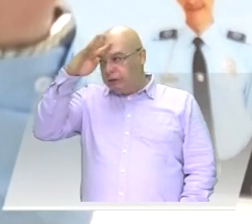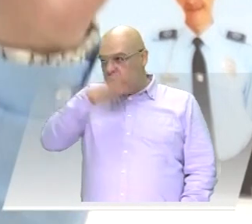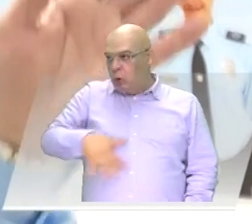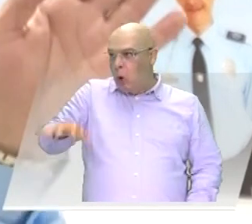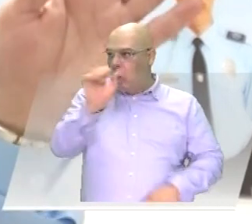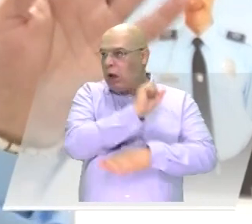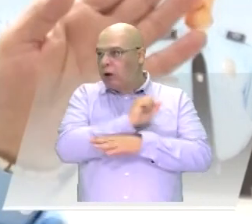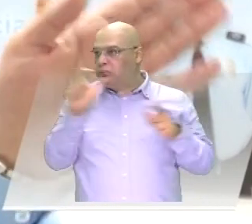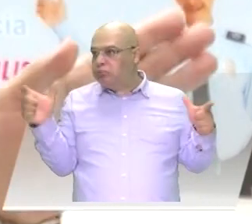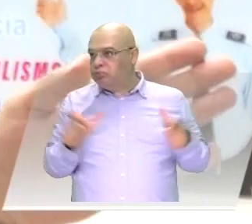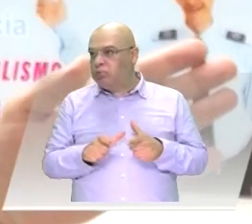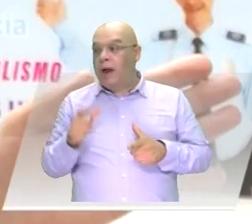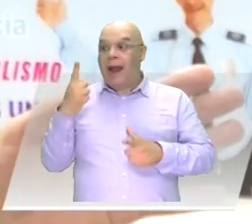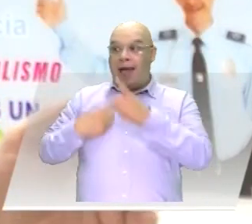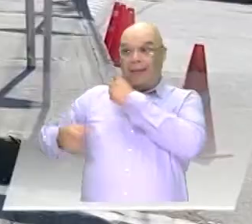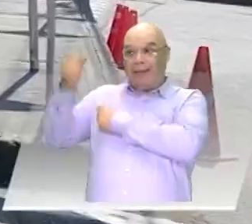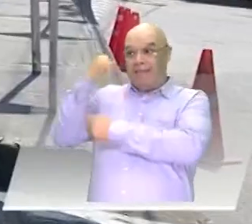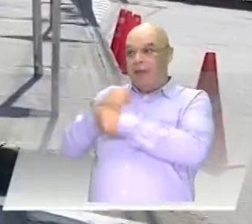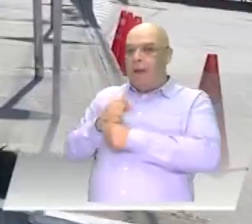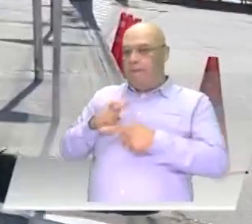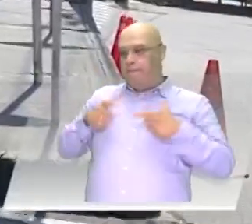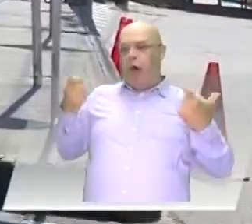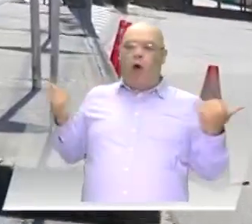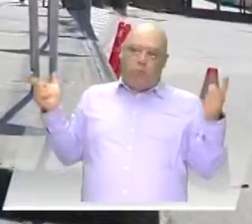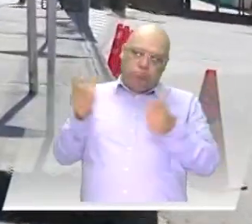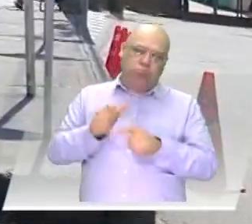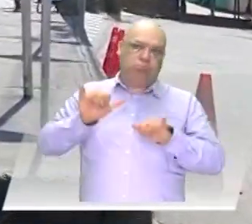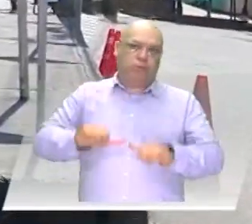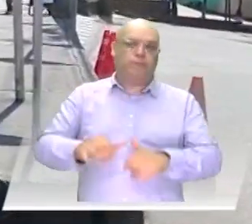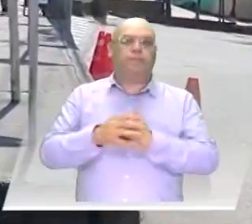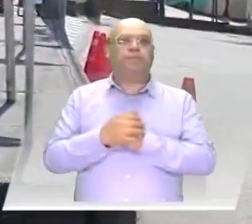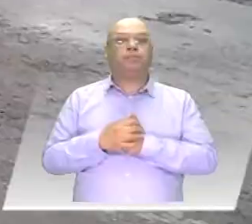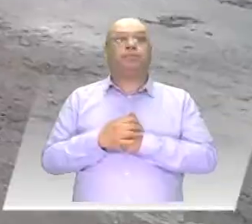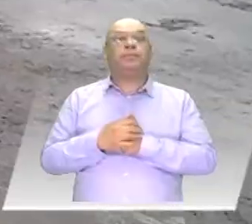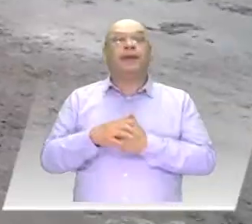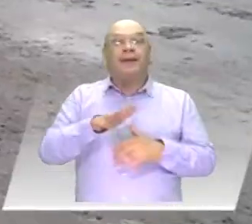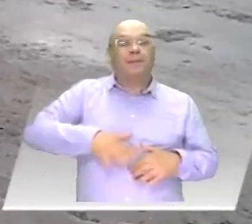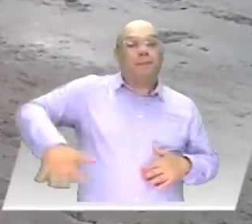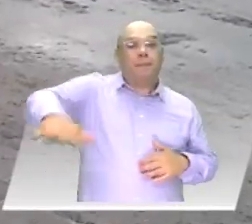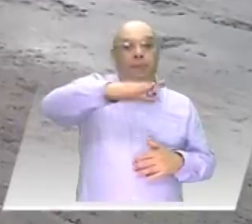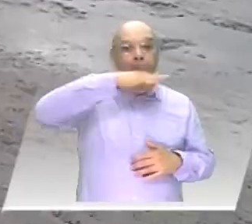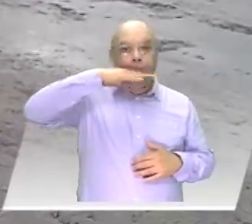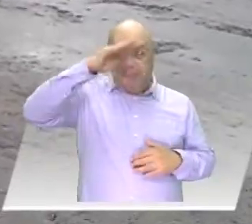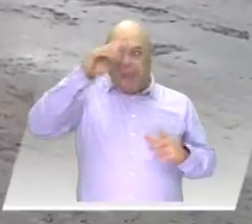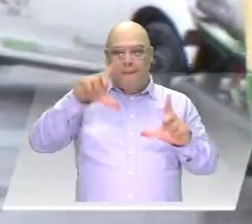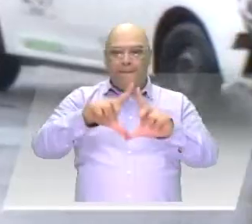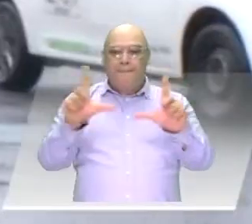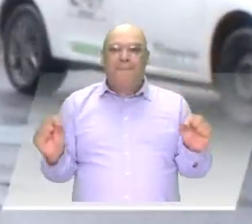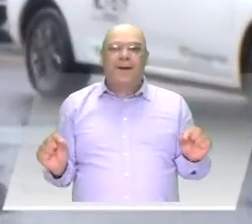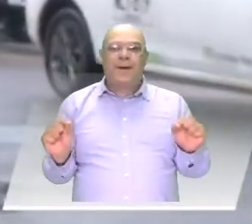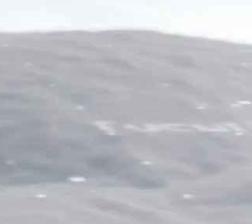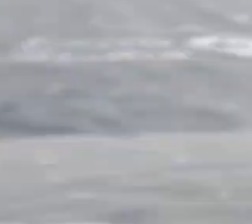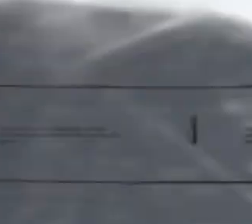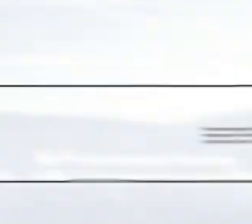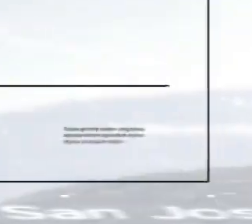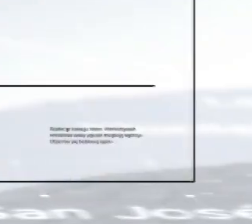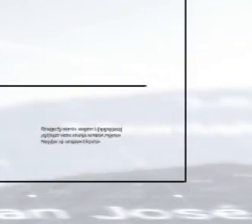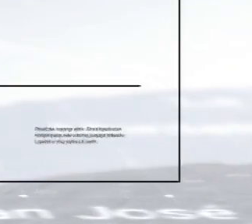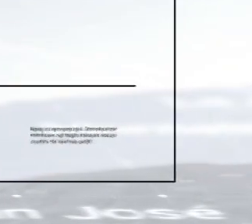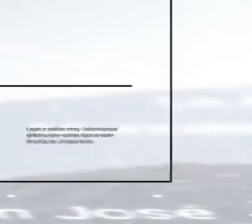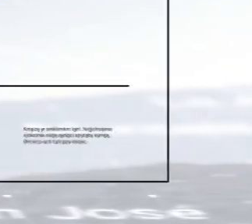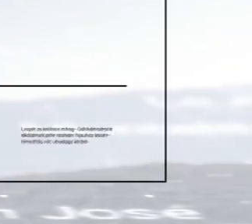con un día de diciembre del año inmediatamente anterior. Actualmente en el área metropolitana no rige el pico y placa hasta el 16 de enero.